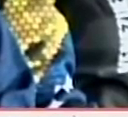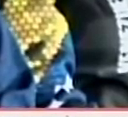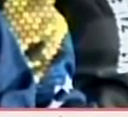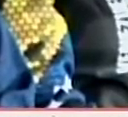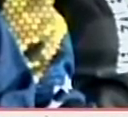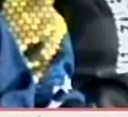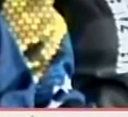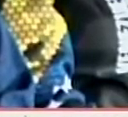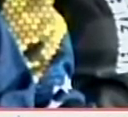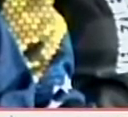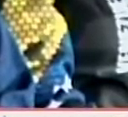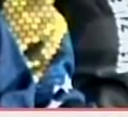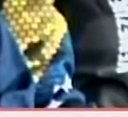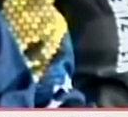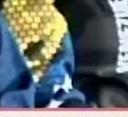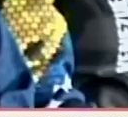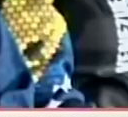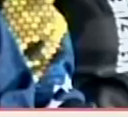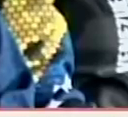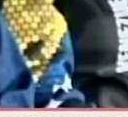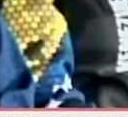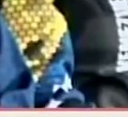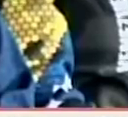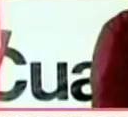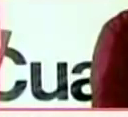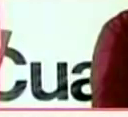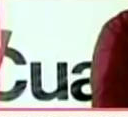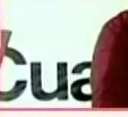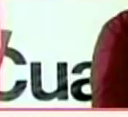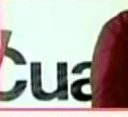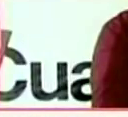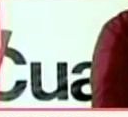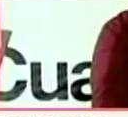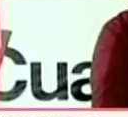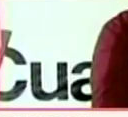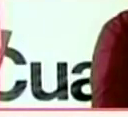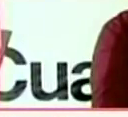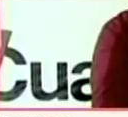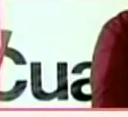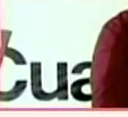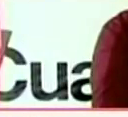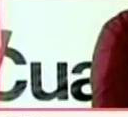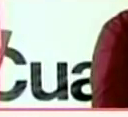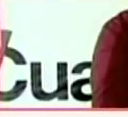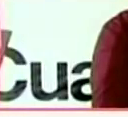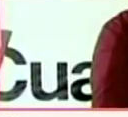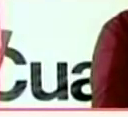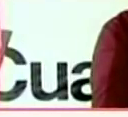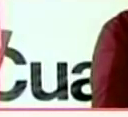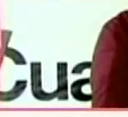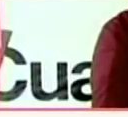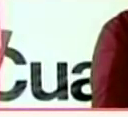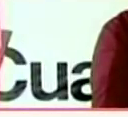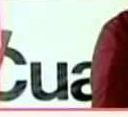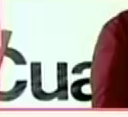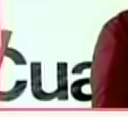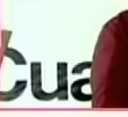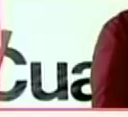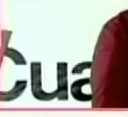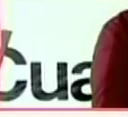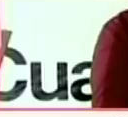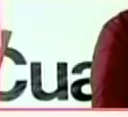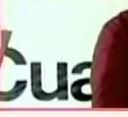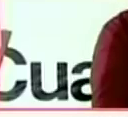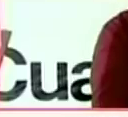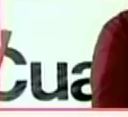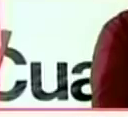el presidente Evo Morales. Es muy triste, lamentable, que traten